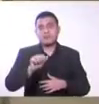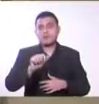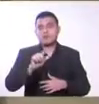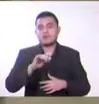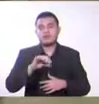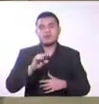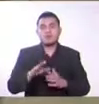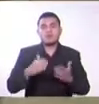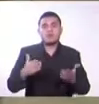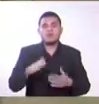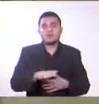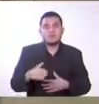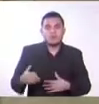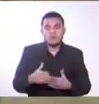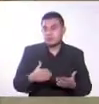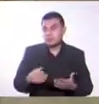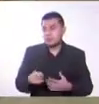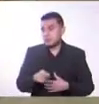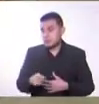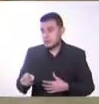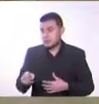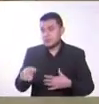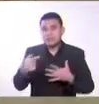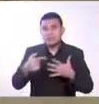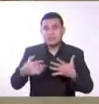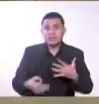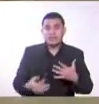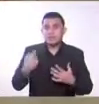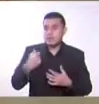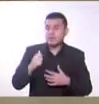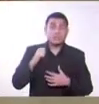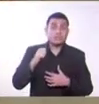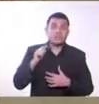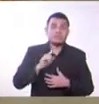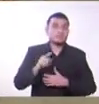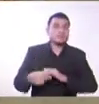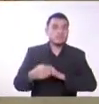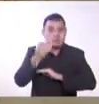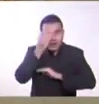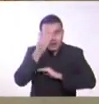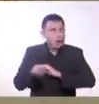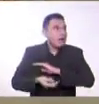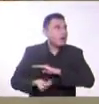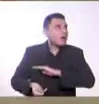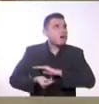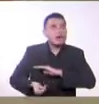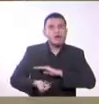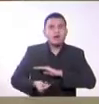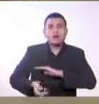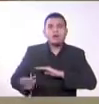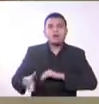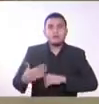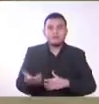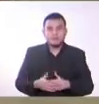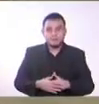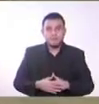utilizamos vacíos de ley para evitar siempre pagar impuestos. ¿Es penado? La